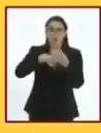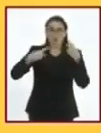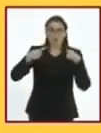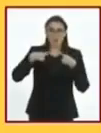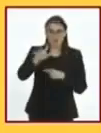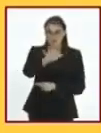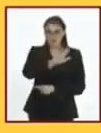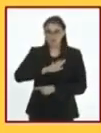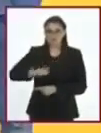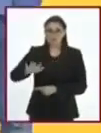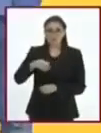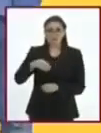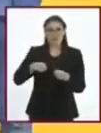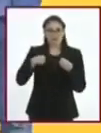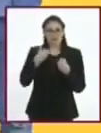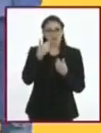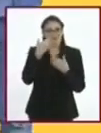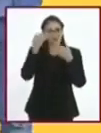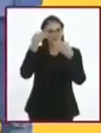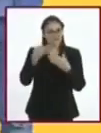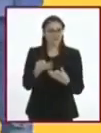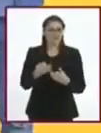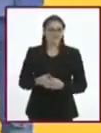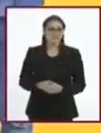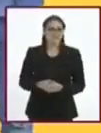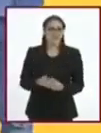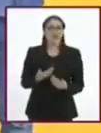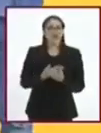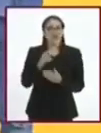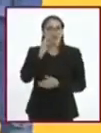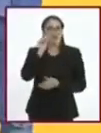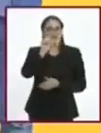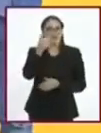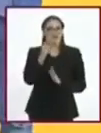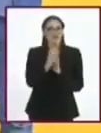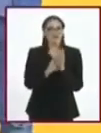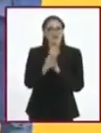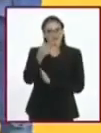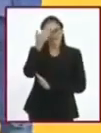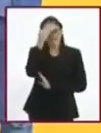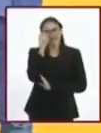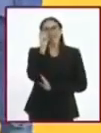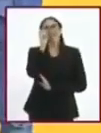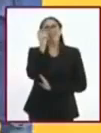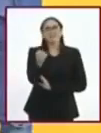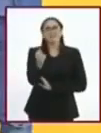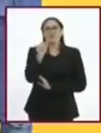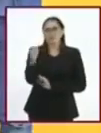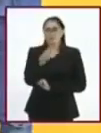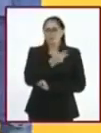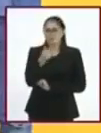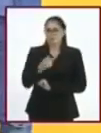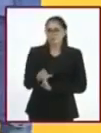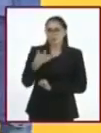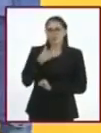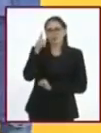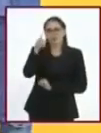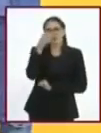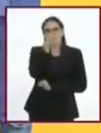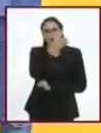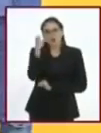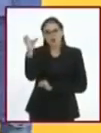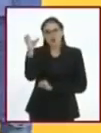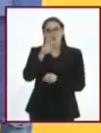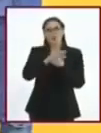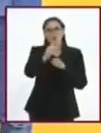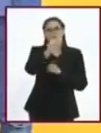una vida digna. Los invitamos a ver el siguiente video para conocer cómo se enfrenta la pobreza en el campo y qué acciones